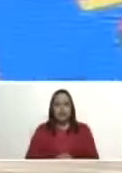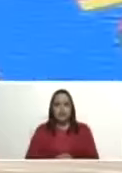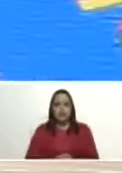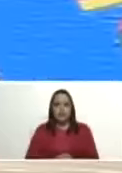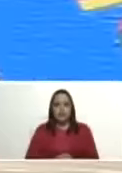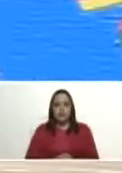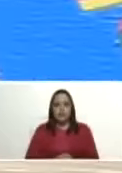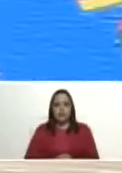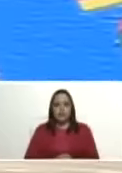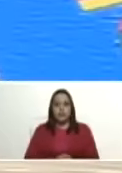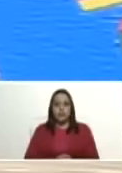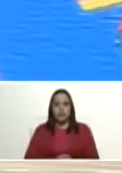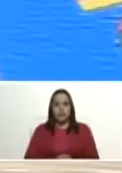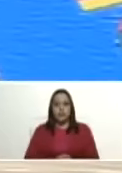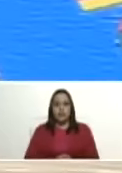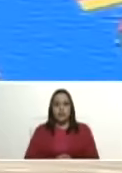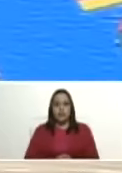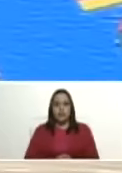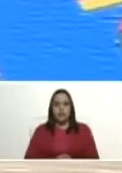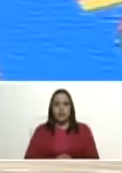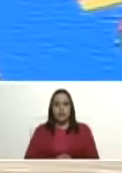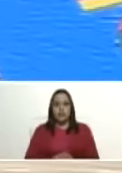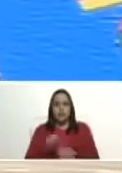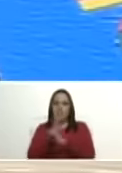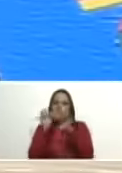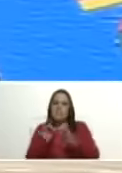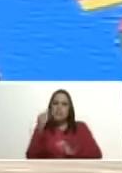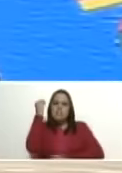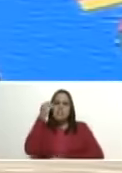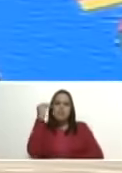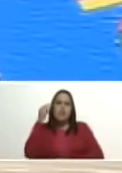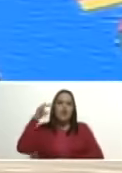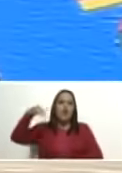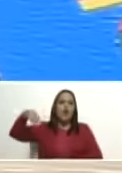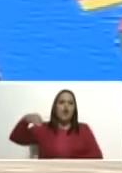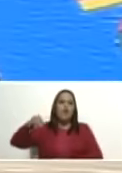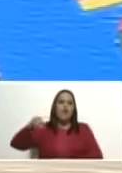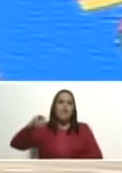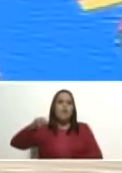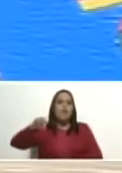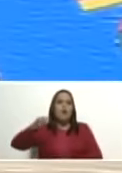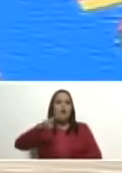la muy nefasta doctrina Monroe.